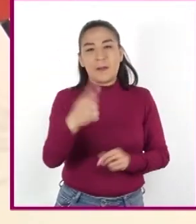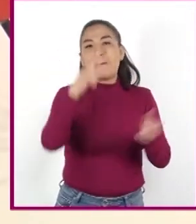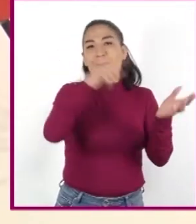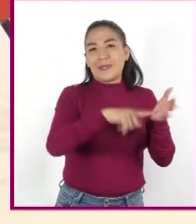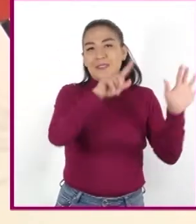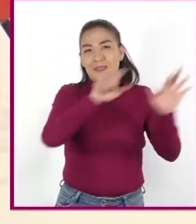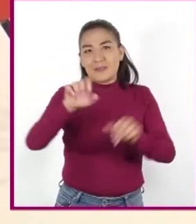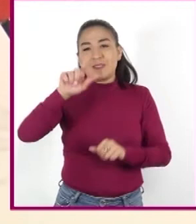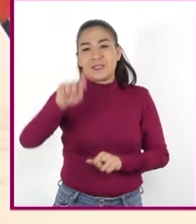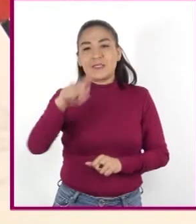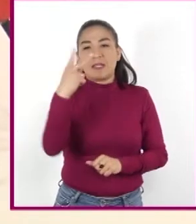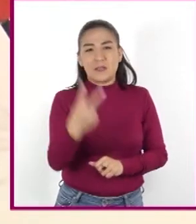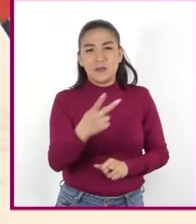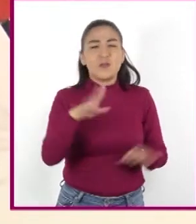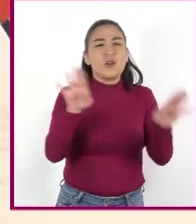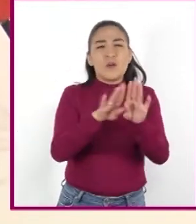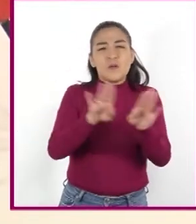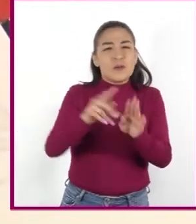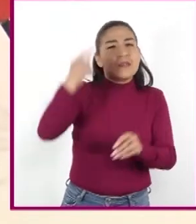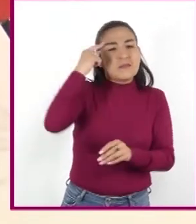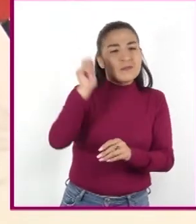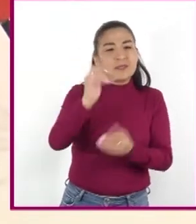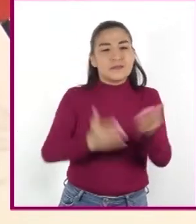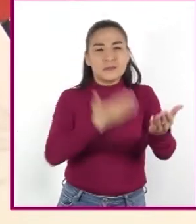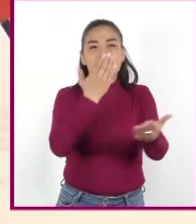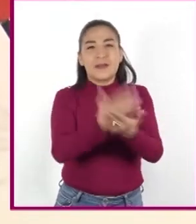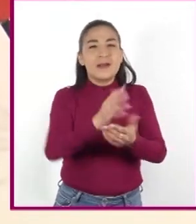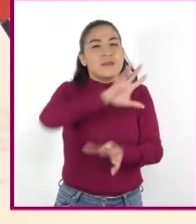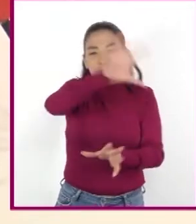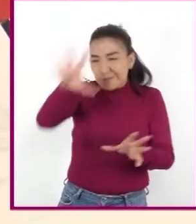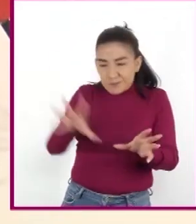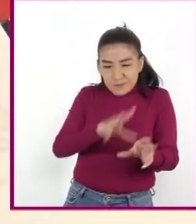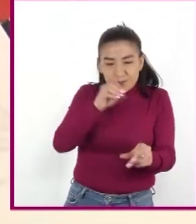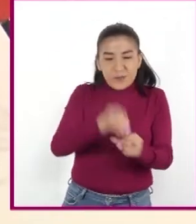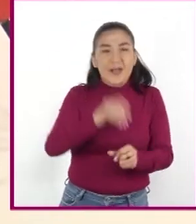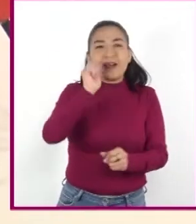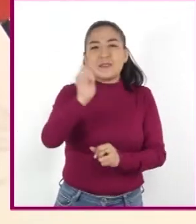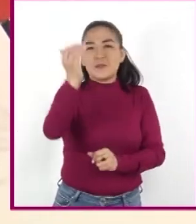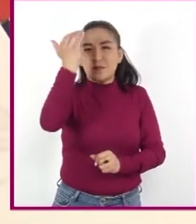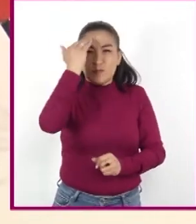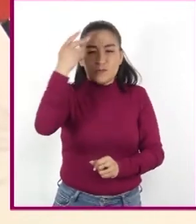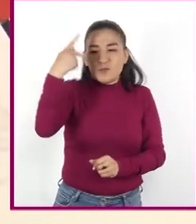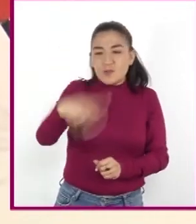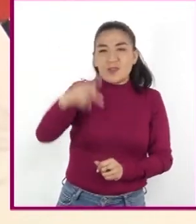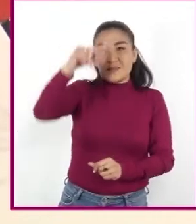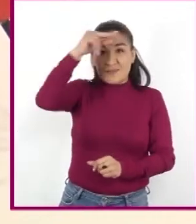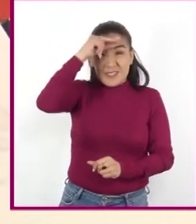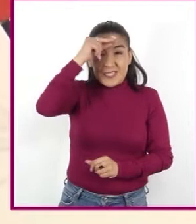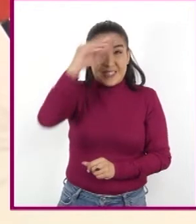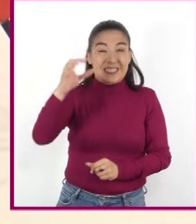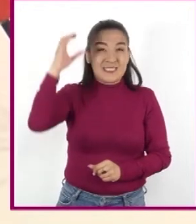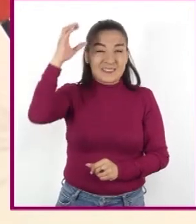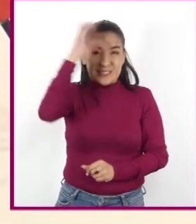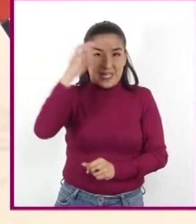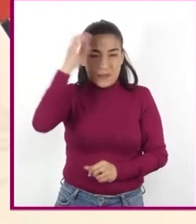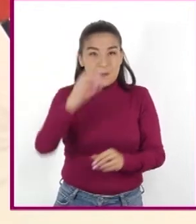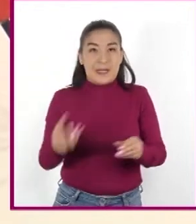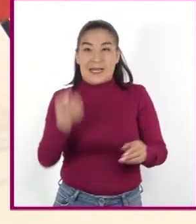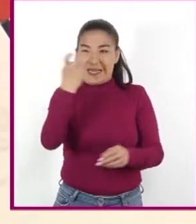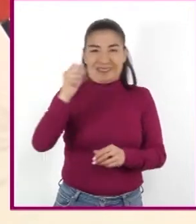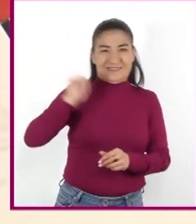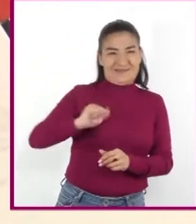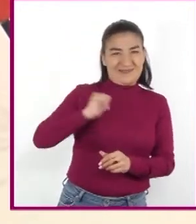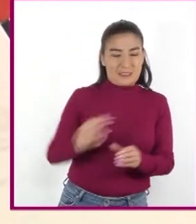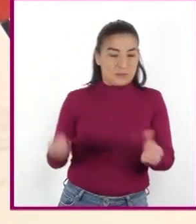1772. Se propuso recopilar todos los conocimientos científicos existentes en la época para difundirlos.